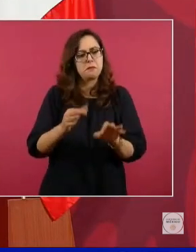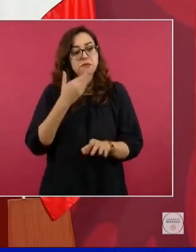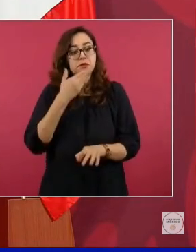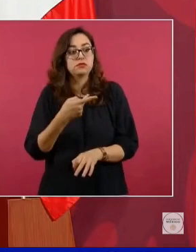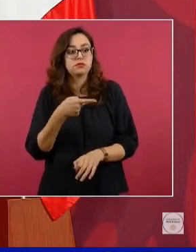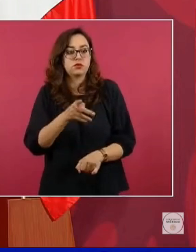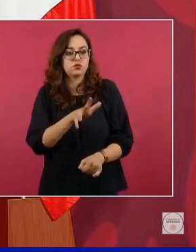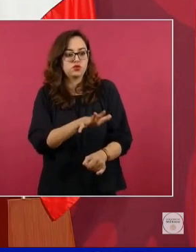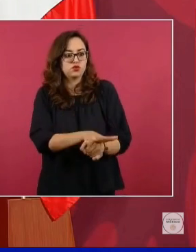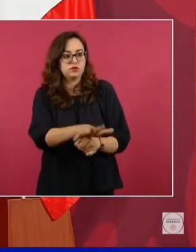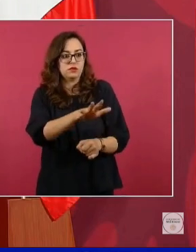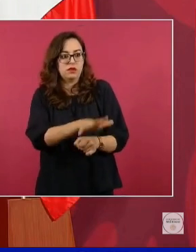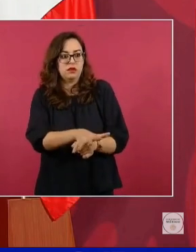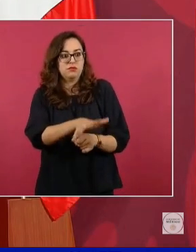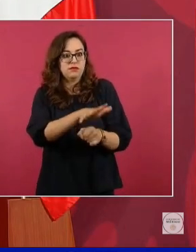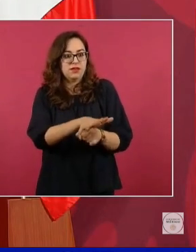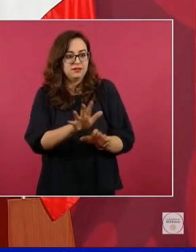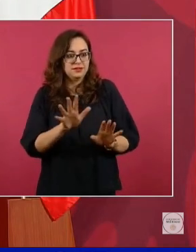razonables,